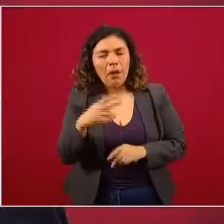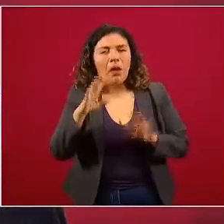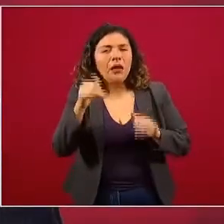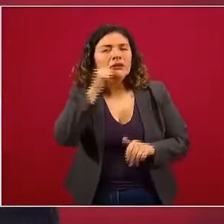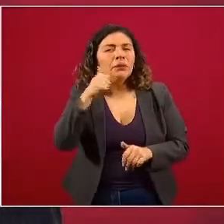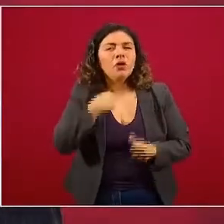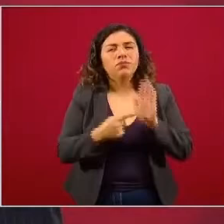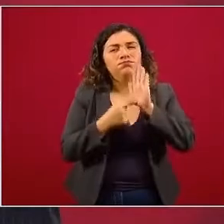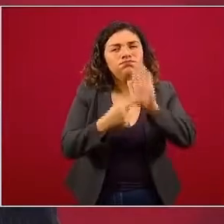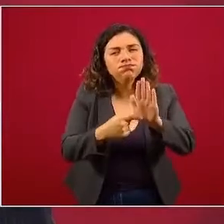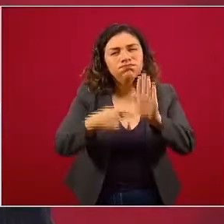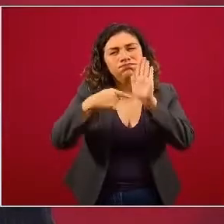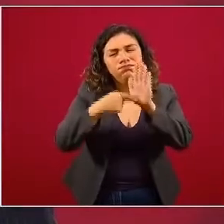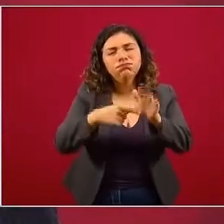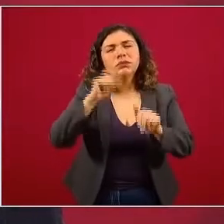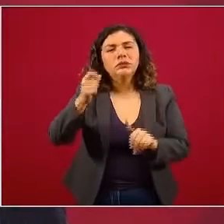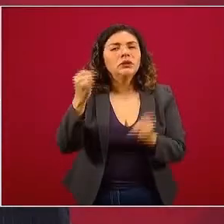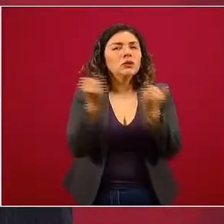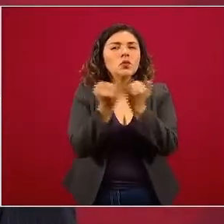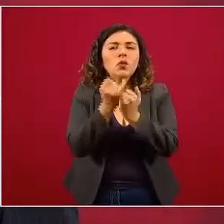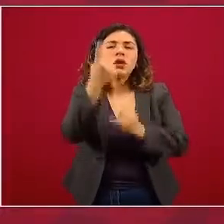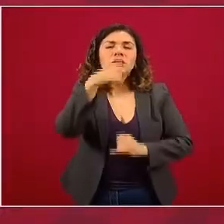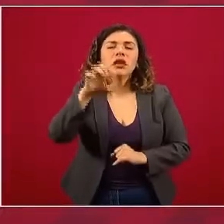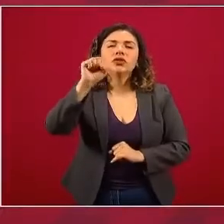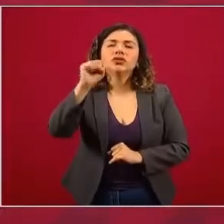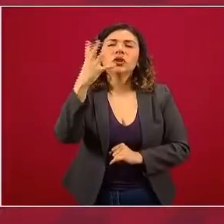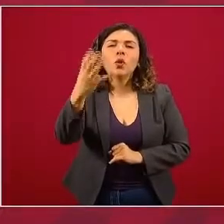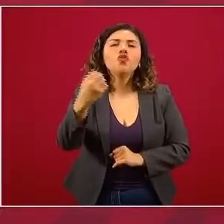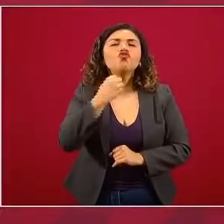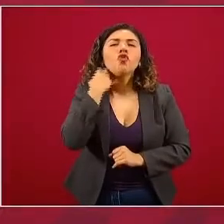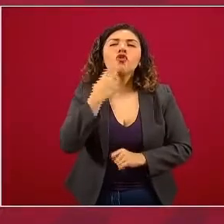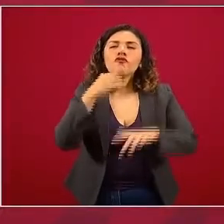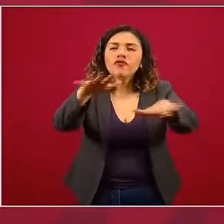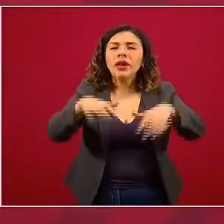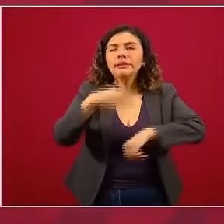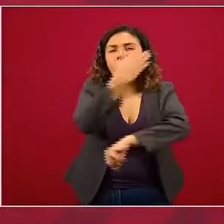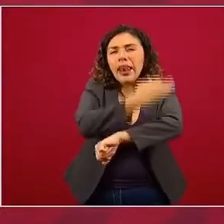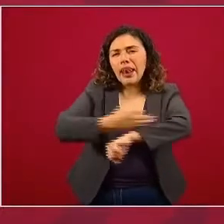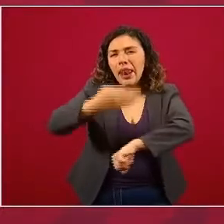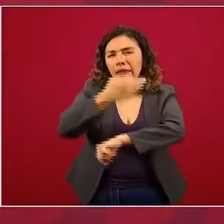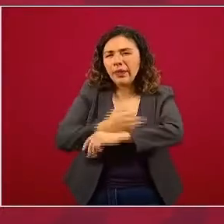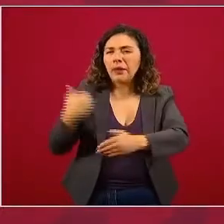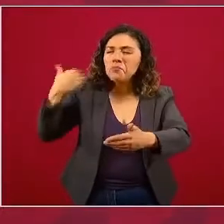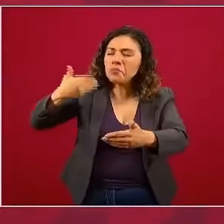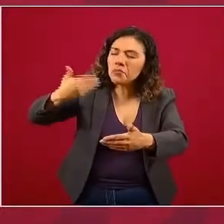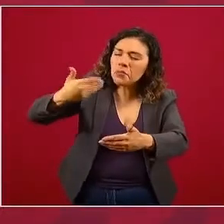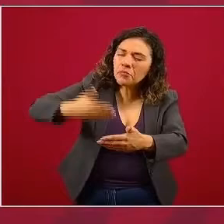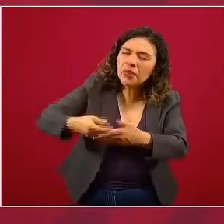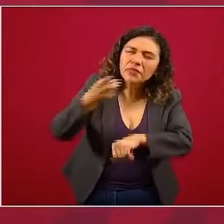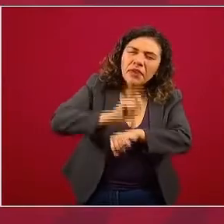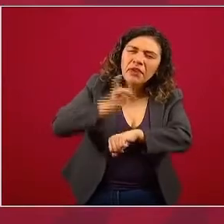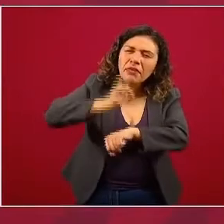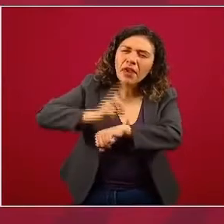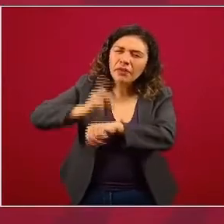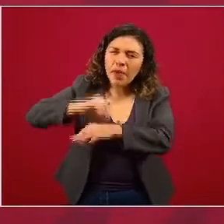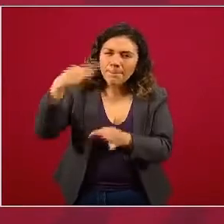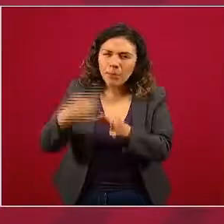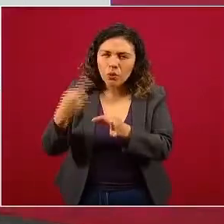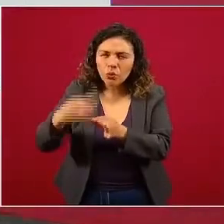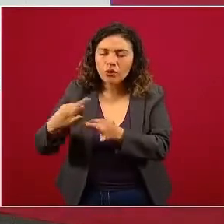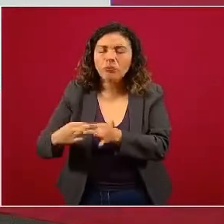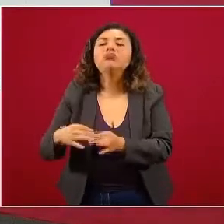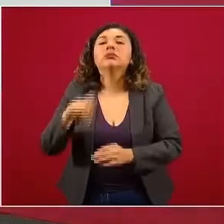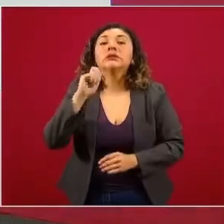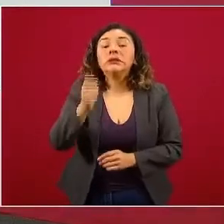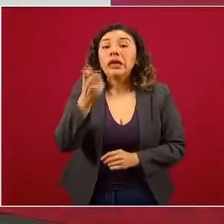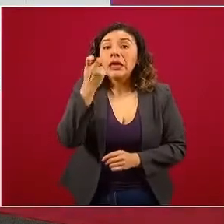presentamos aquí y en las 164 conferencias vespertinas que hemos tenido todos los días,